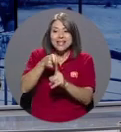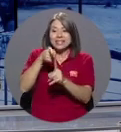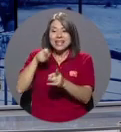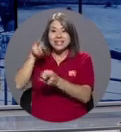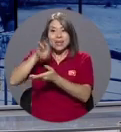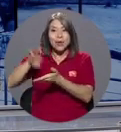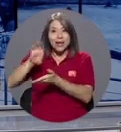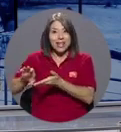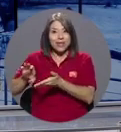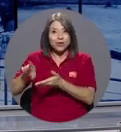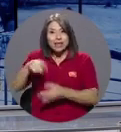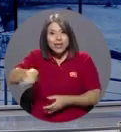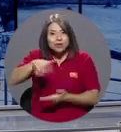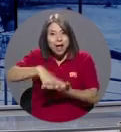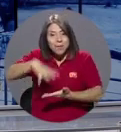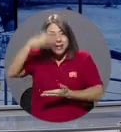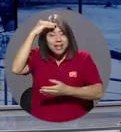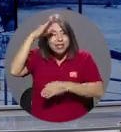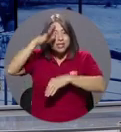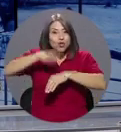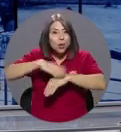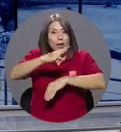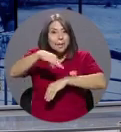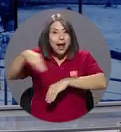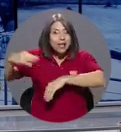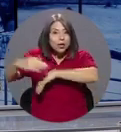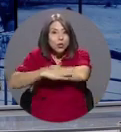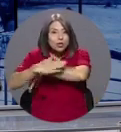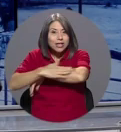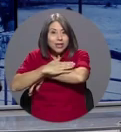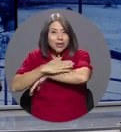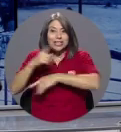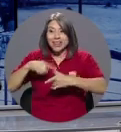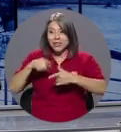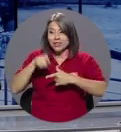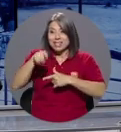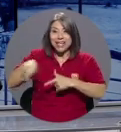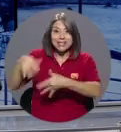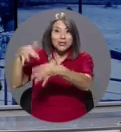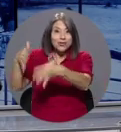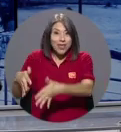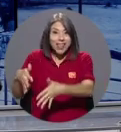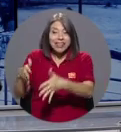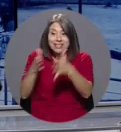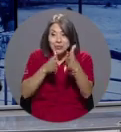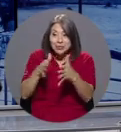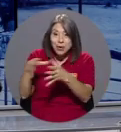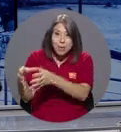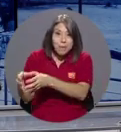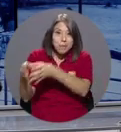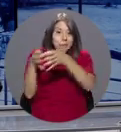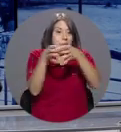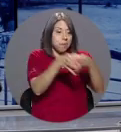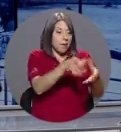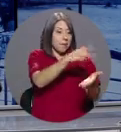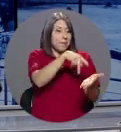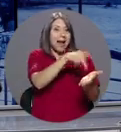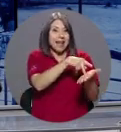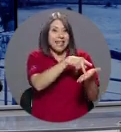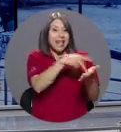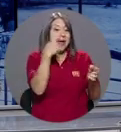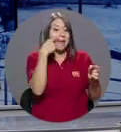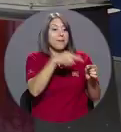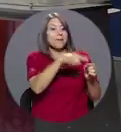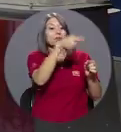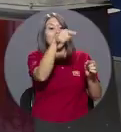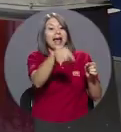en temas marino-costeros, organizamos estudiantes, los llevamos al parque, liberamos los juveniles en la playa